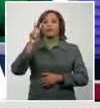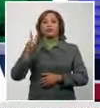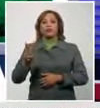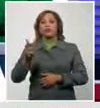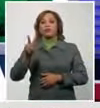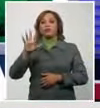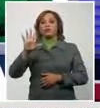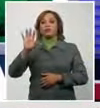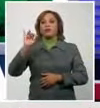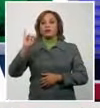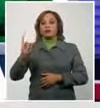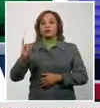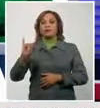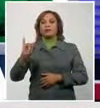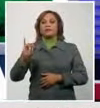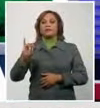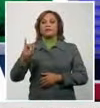256.